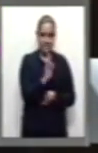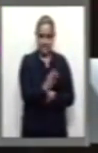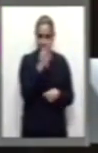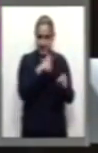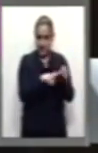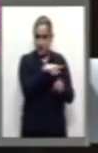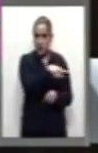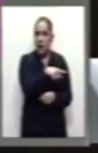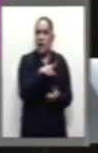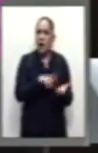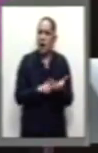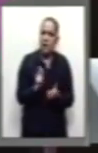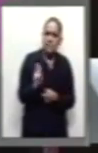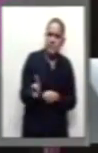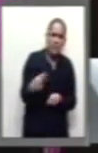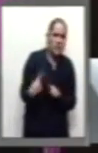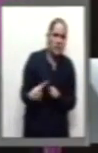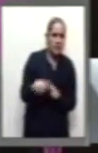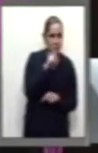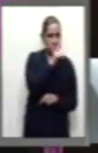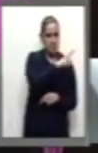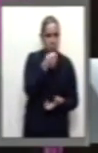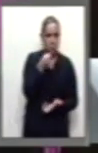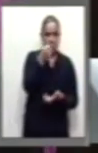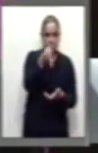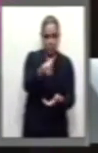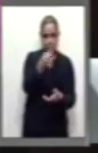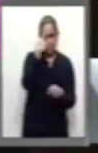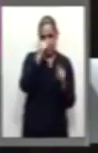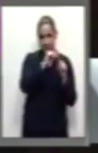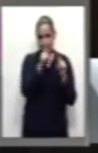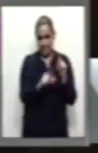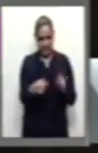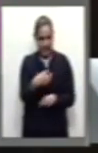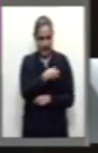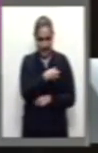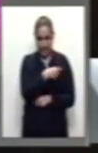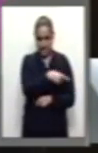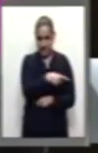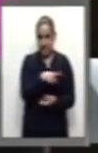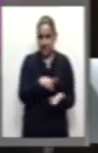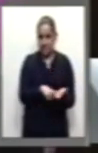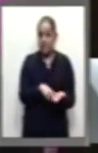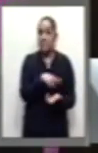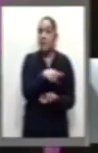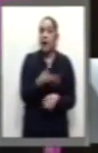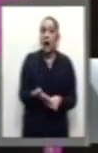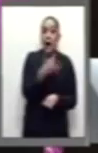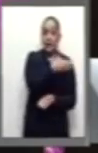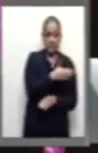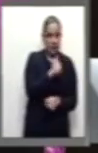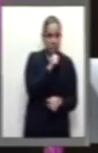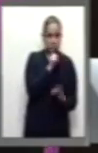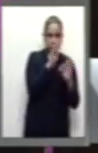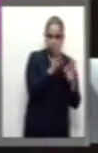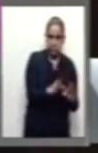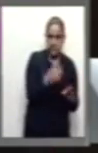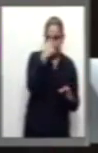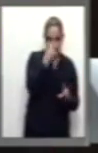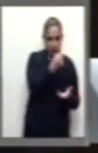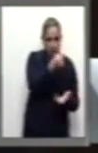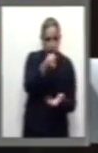Capitalidad. Antes de que el Fondo de Capitalidad se institucionalizara en 2013 para ejercerse